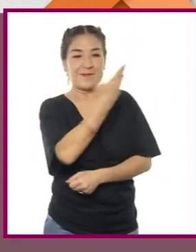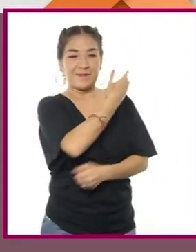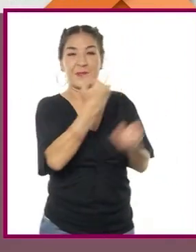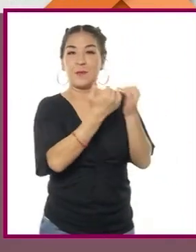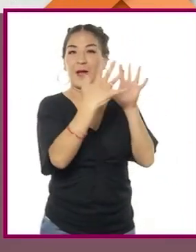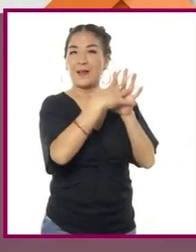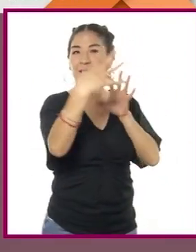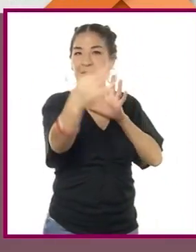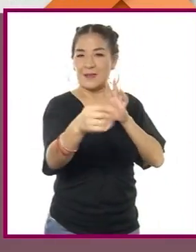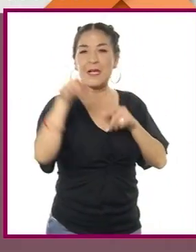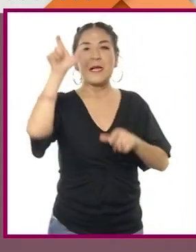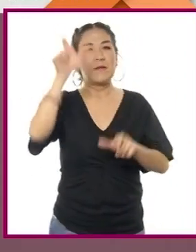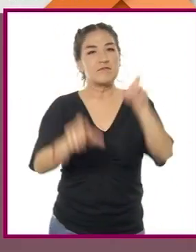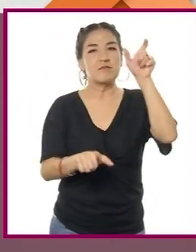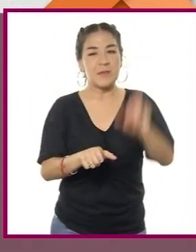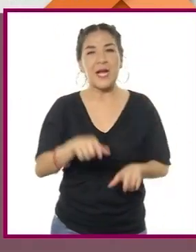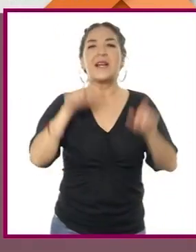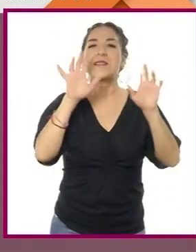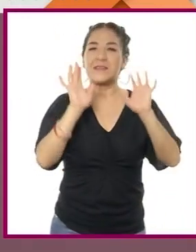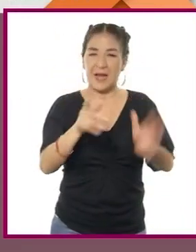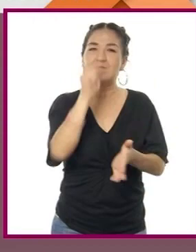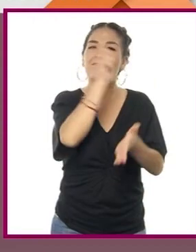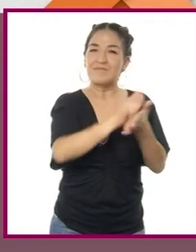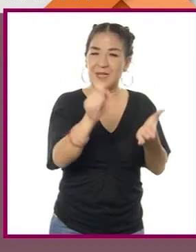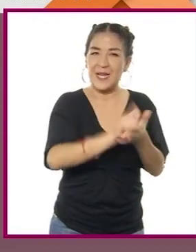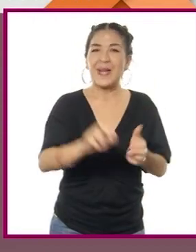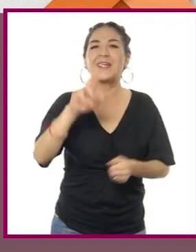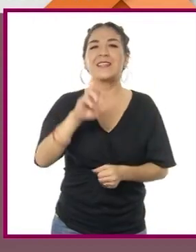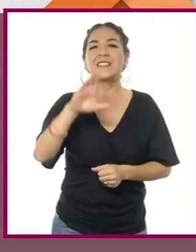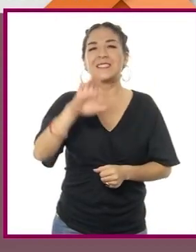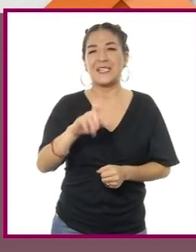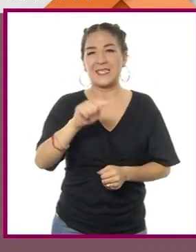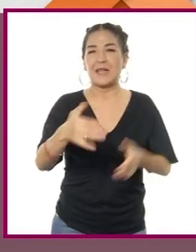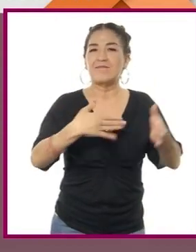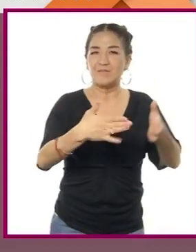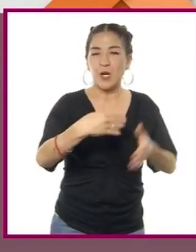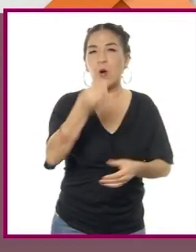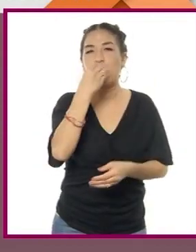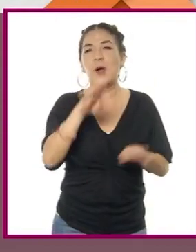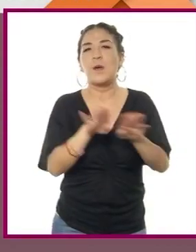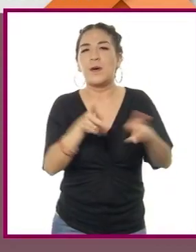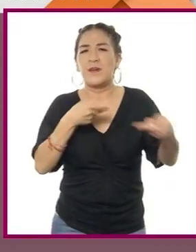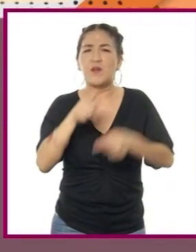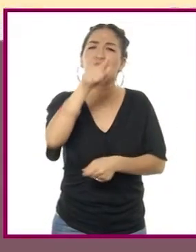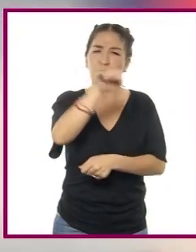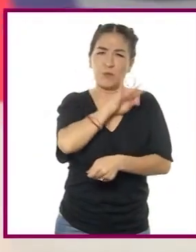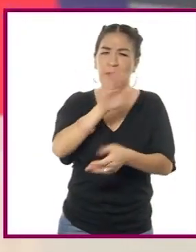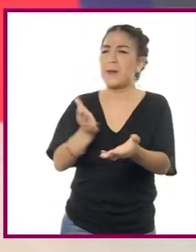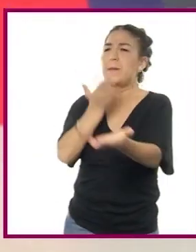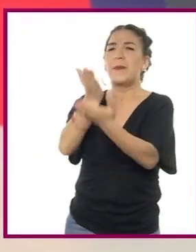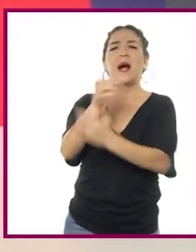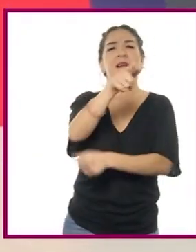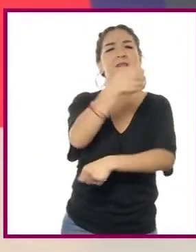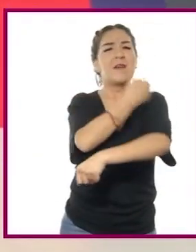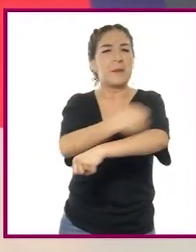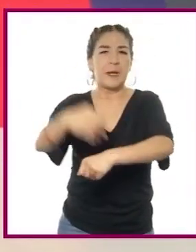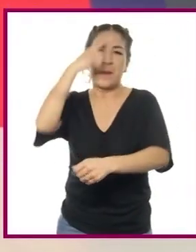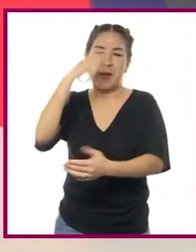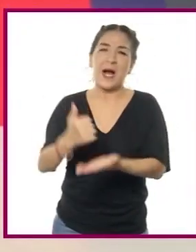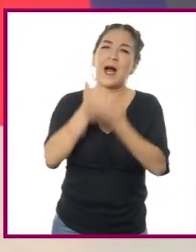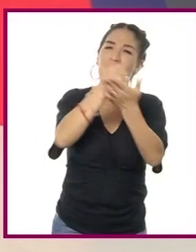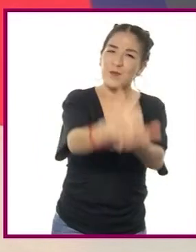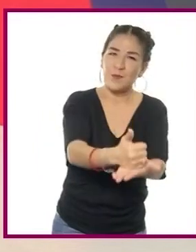pantalla, es hora de escribir la receta. Para ello, pueden recurrir a su familia. Además